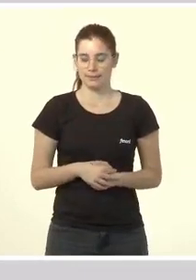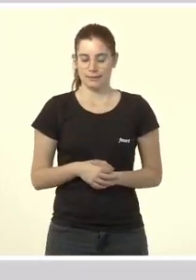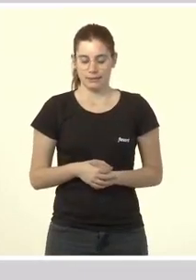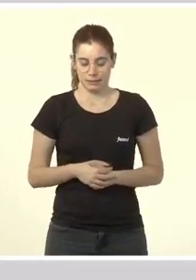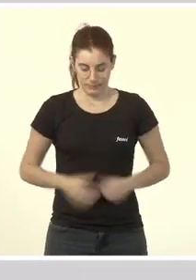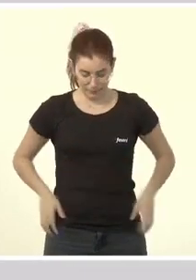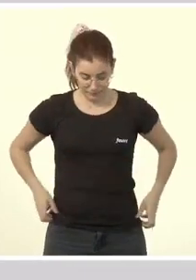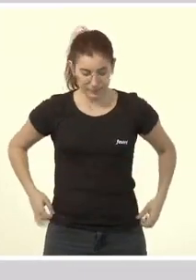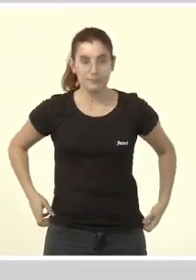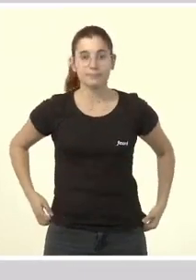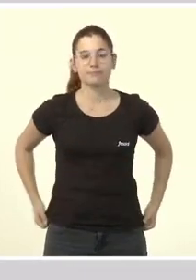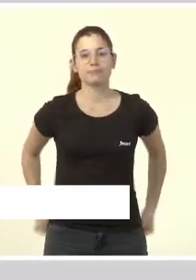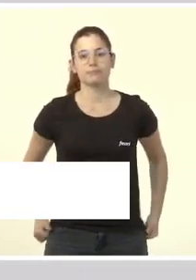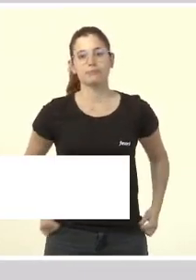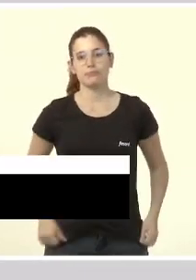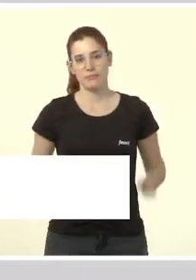Bueno,